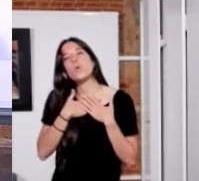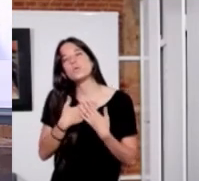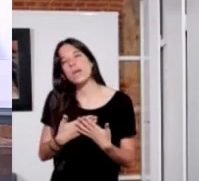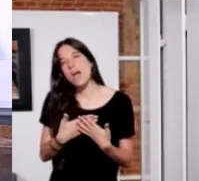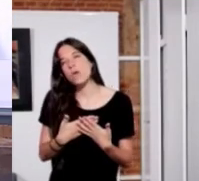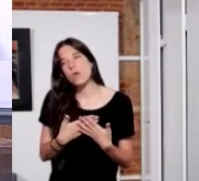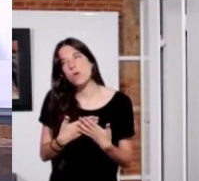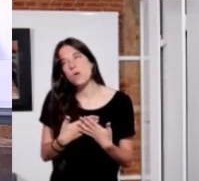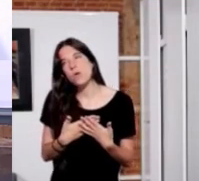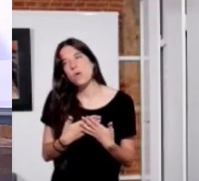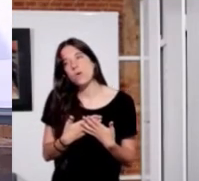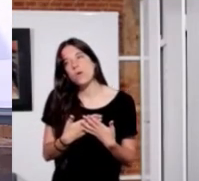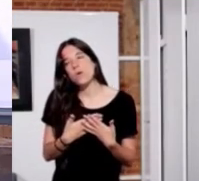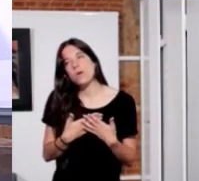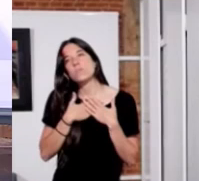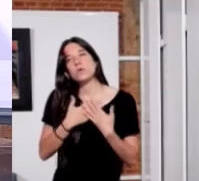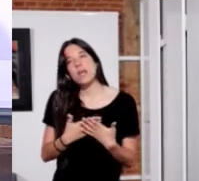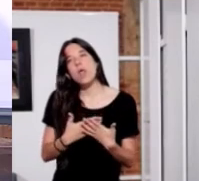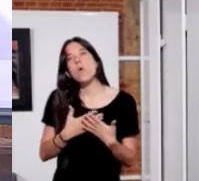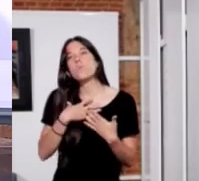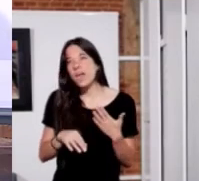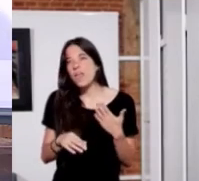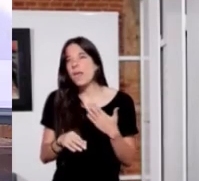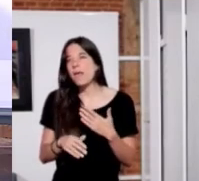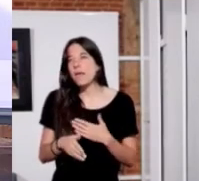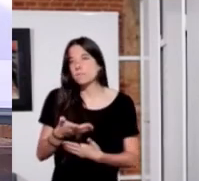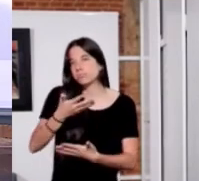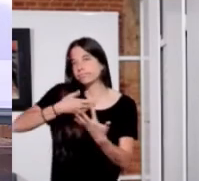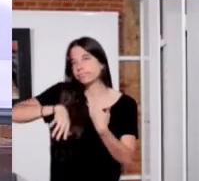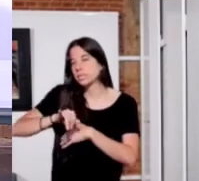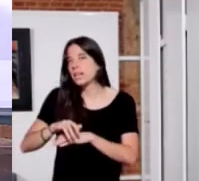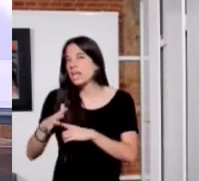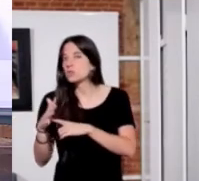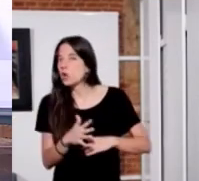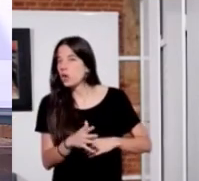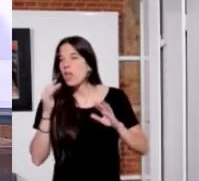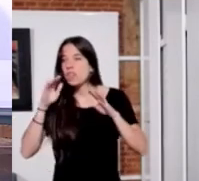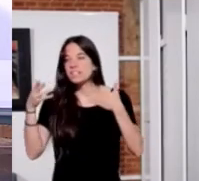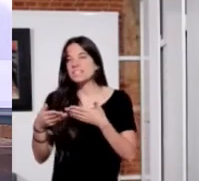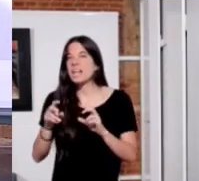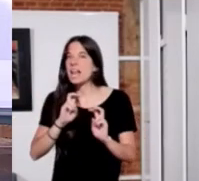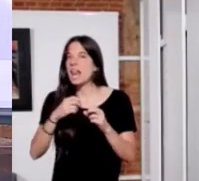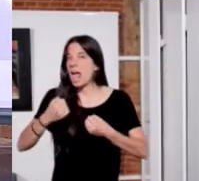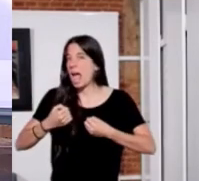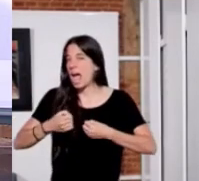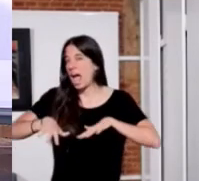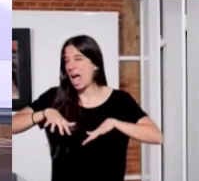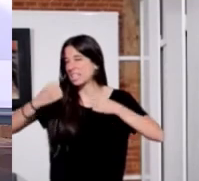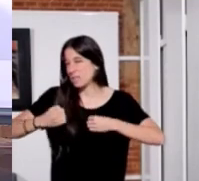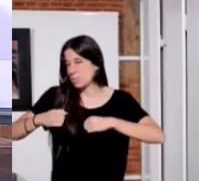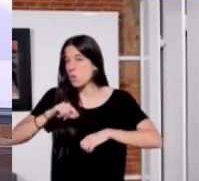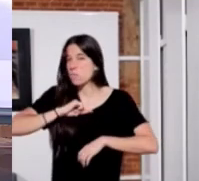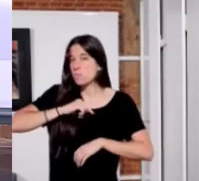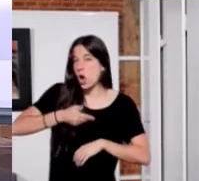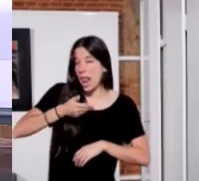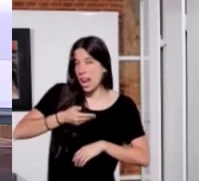juego a la exclusión, centrarse en el activismo moral y poco ético. Cierto, pero me temo